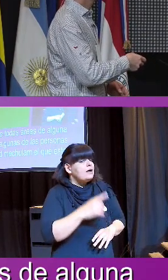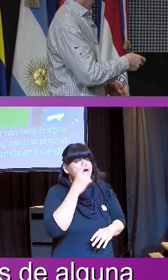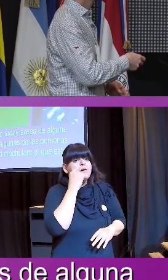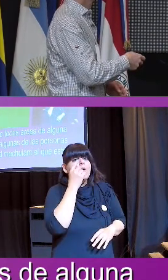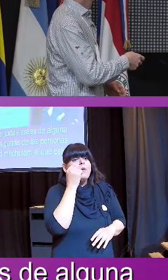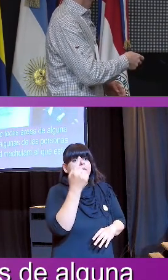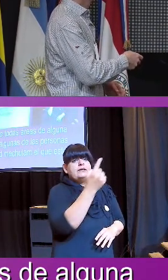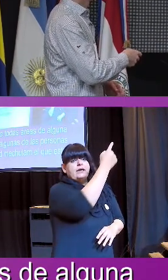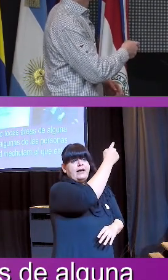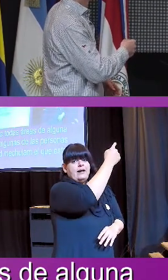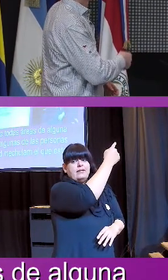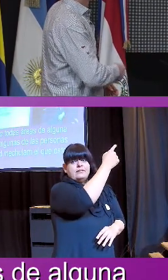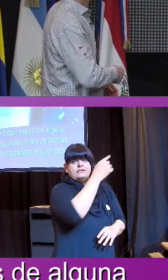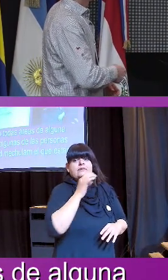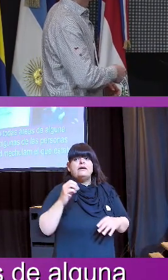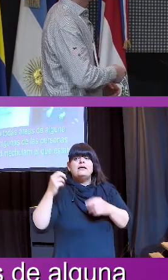grande.